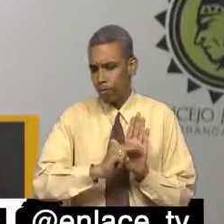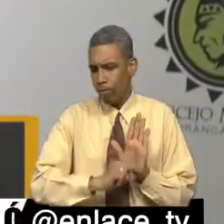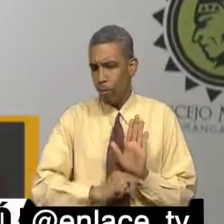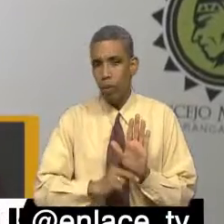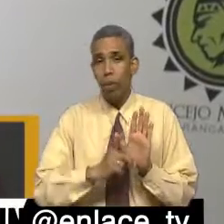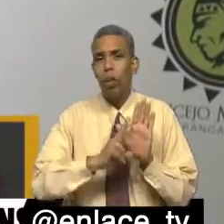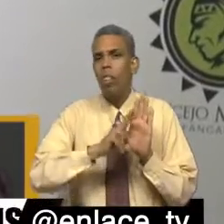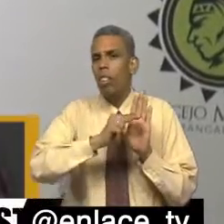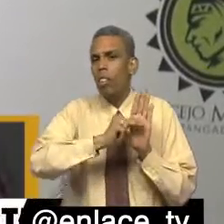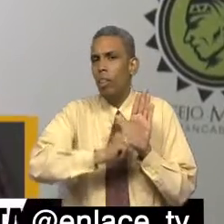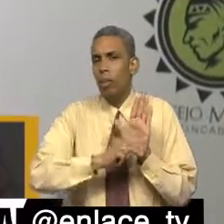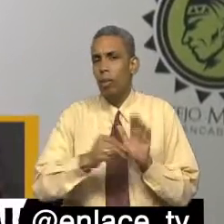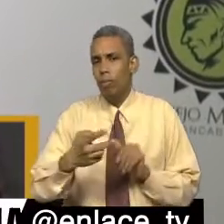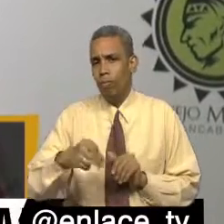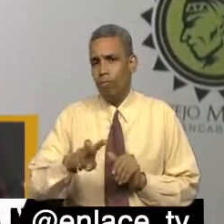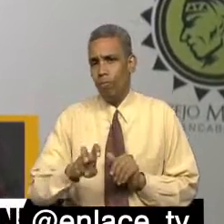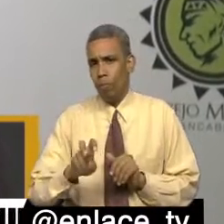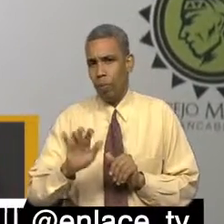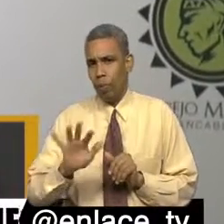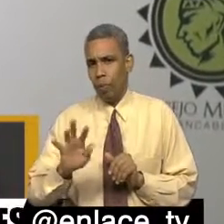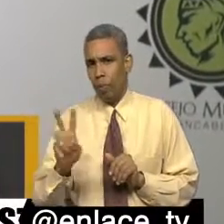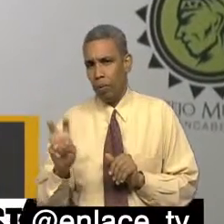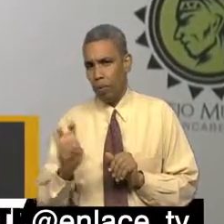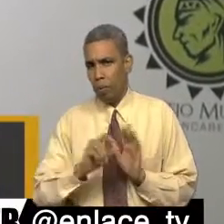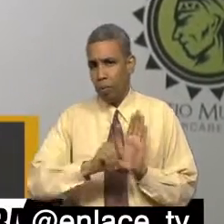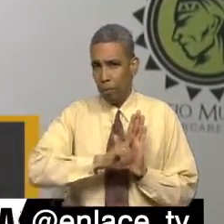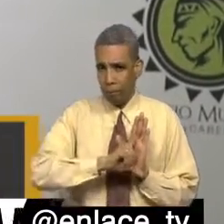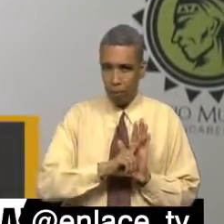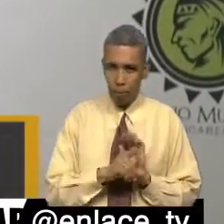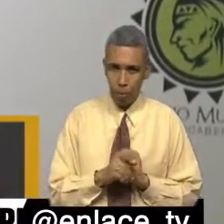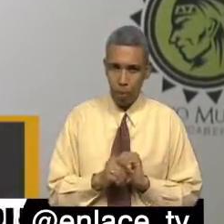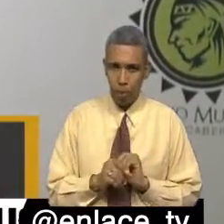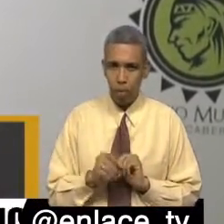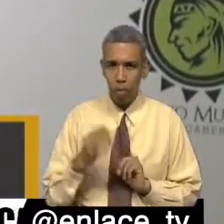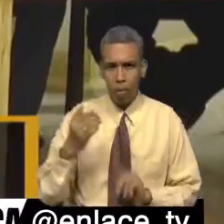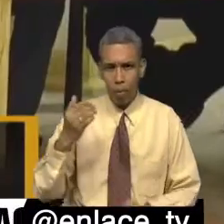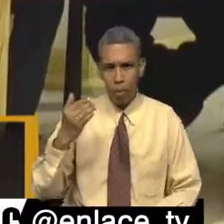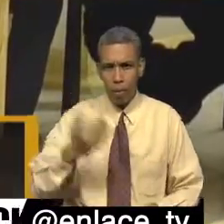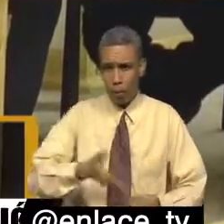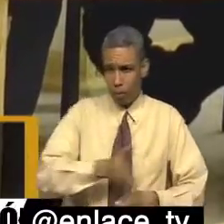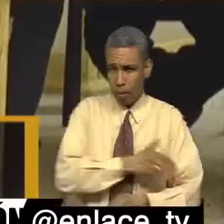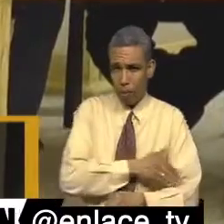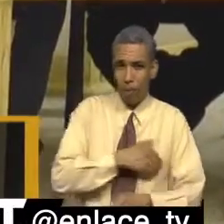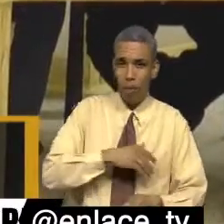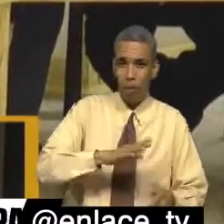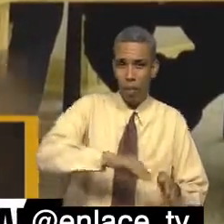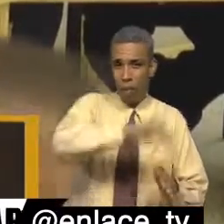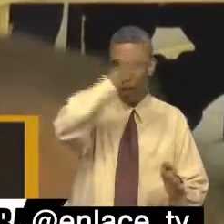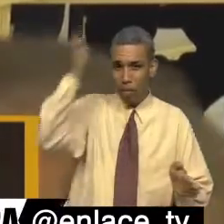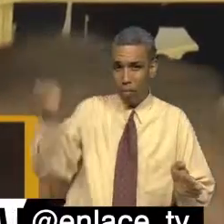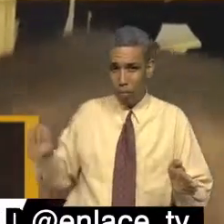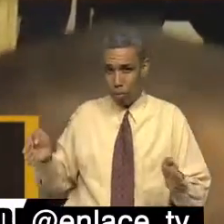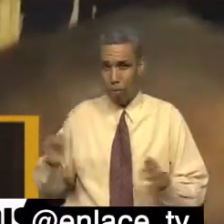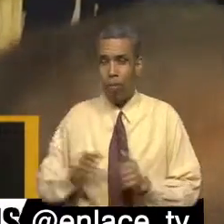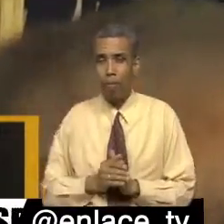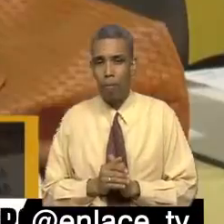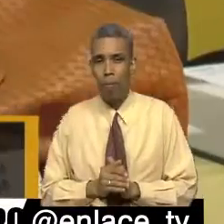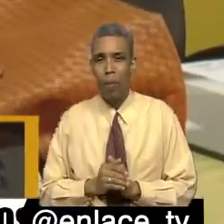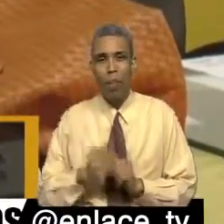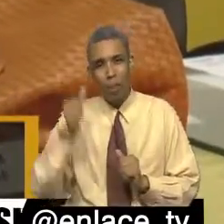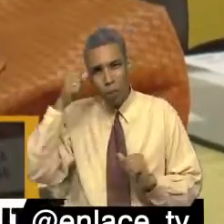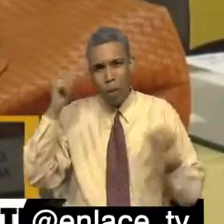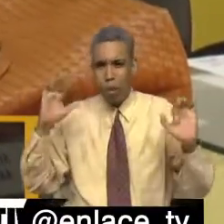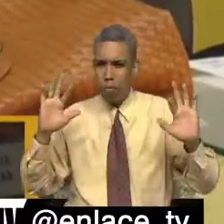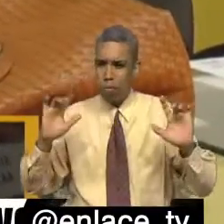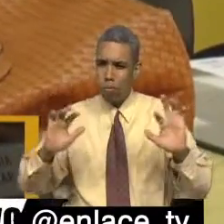1757, igualmente a la 134, ya que nosotros habíamos convocado un Cabildo Abierto el día 24 de octubre. La norma dice que 8